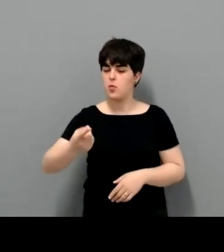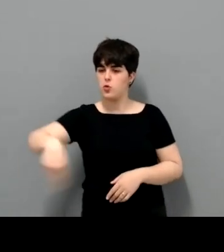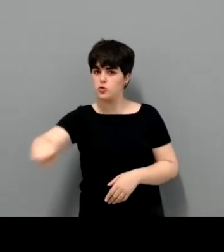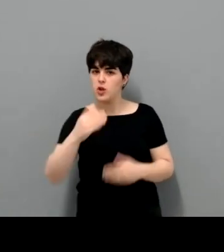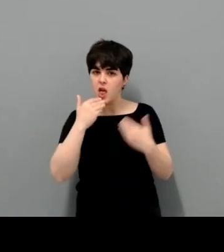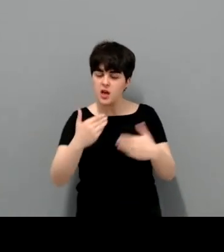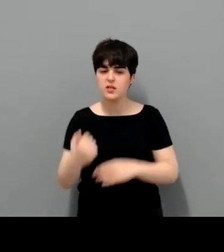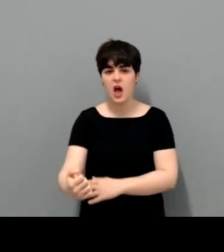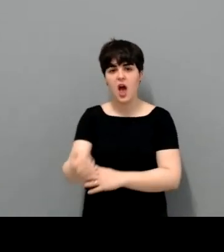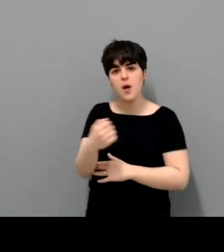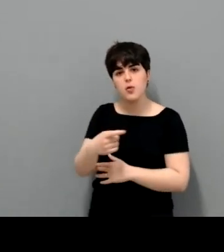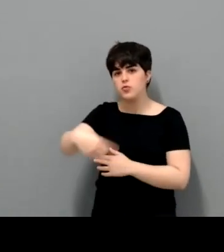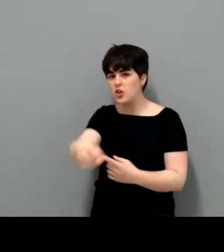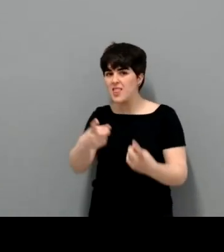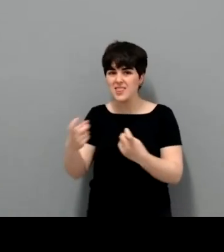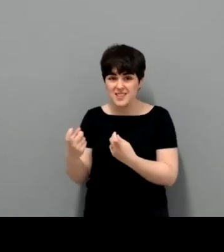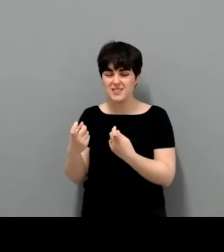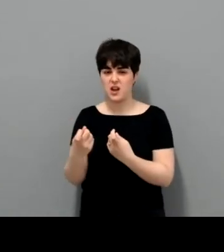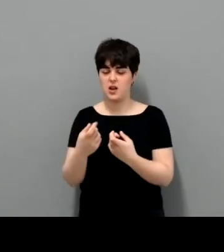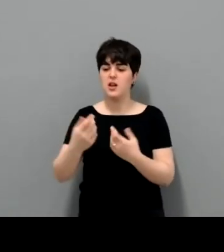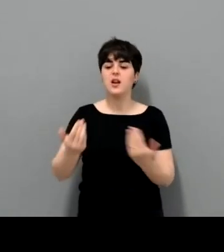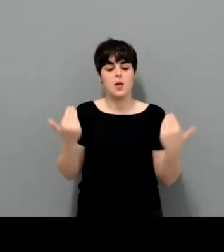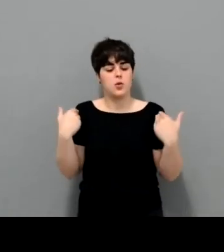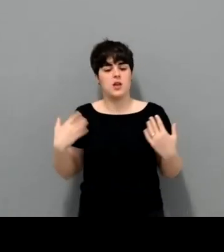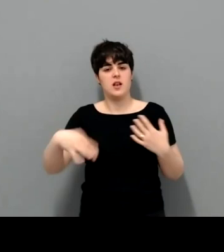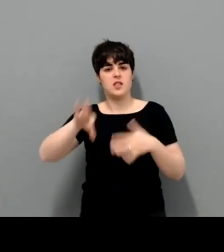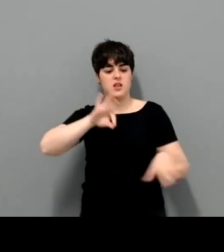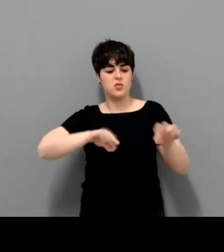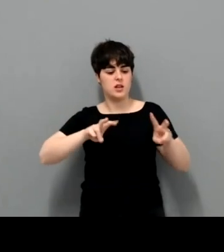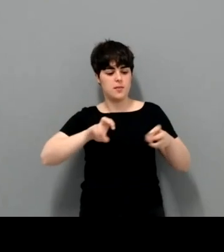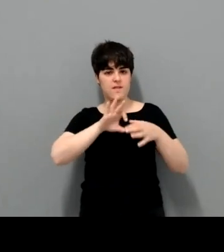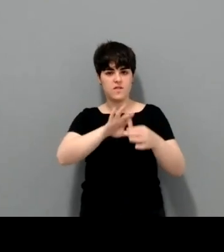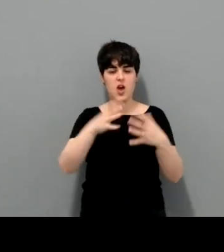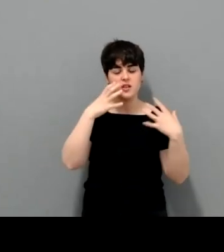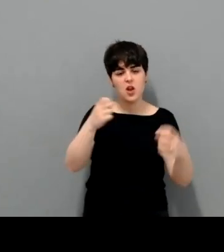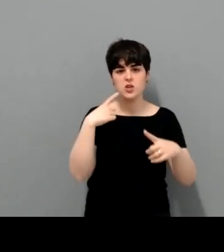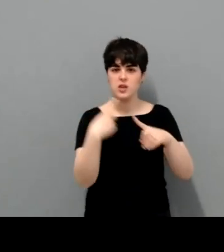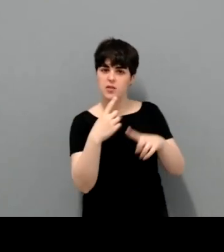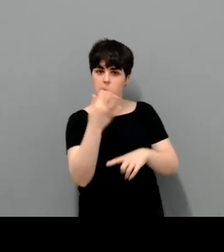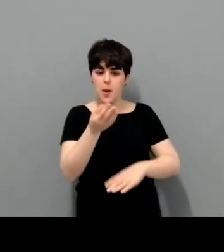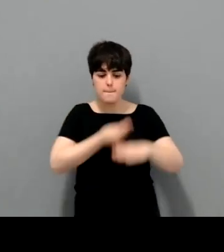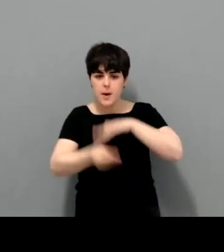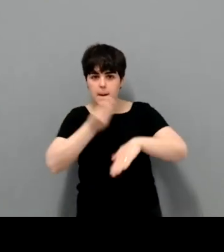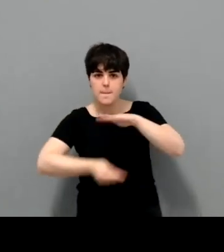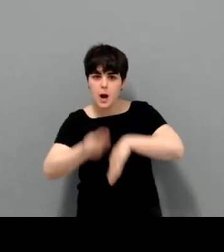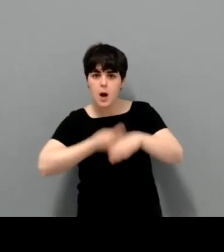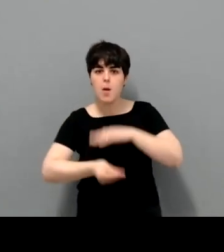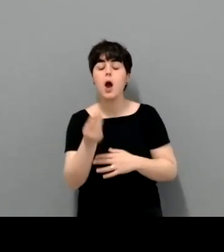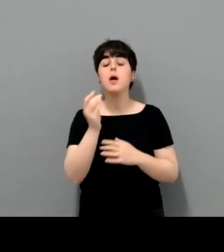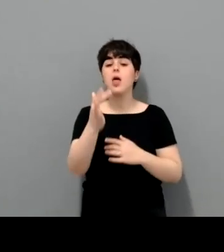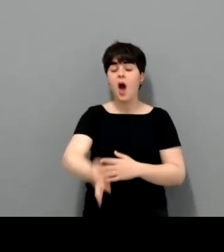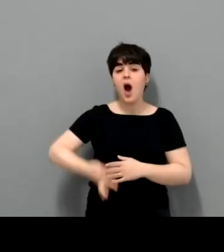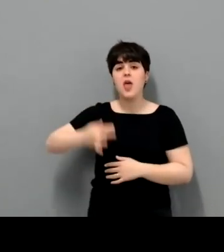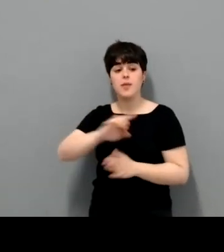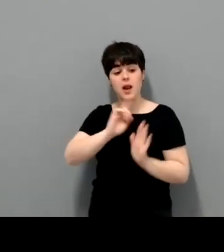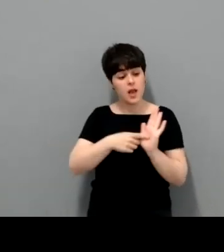apoyos que preciséis, las que tenéis que decidir sobre vuestra salud sexual y reproductiva. Pero además de cambiar